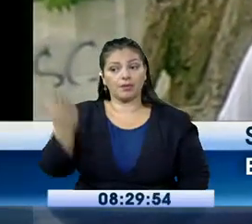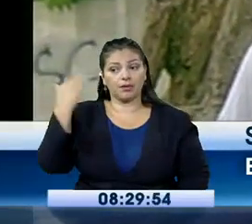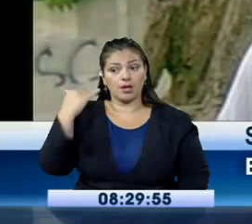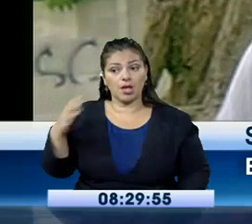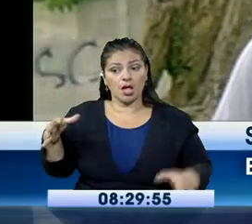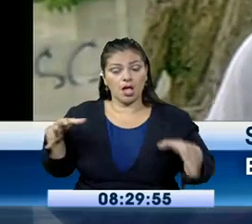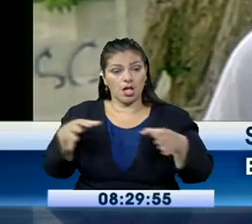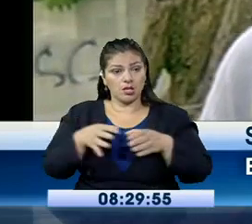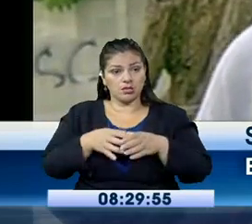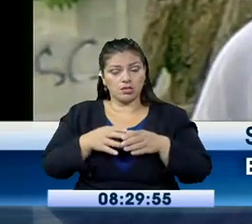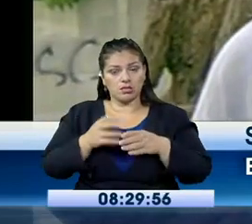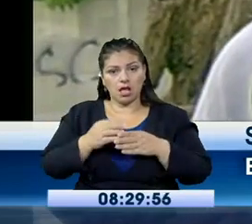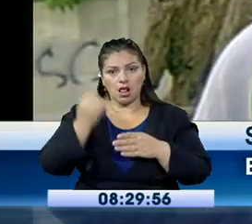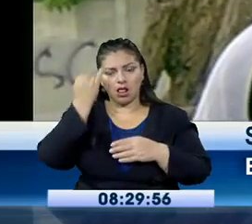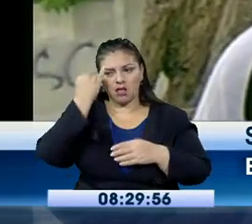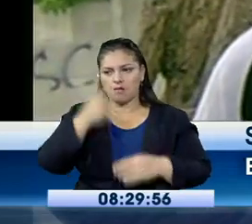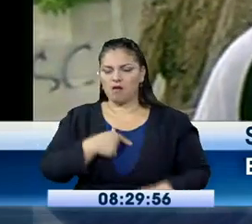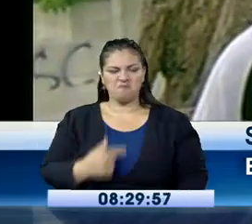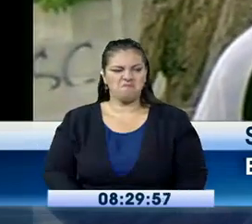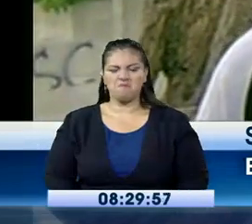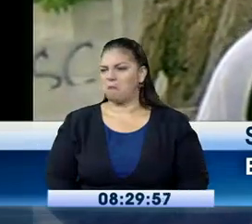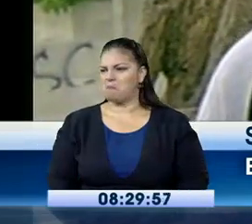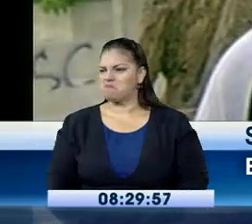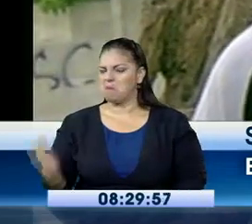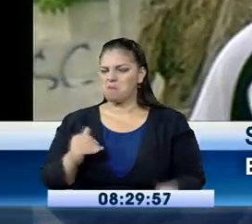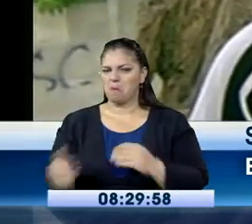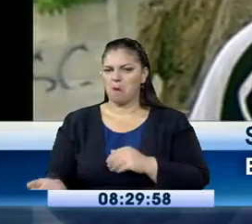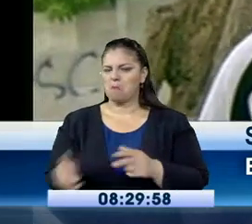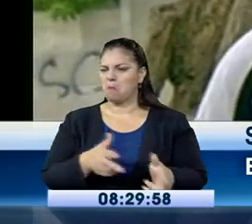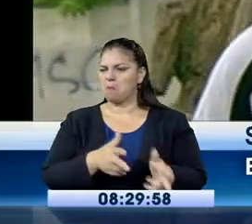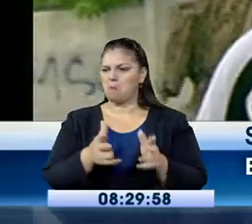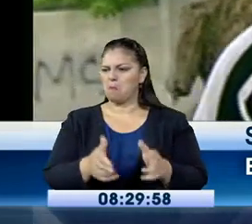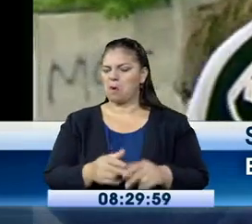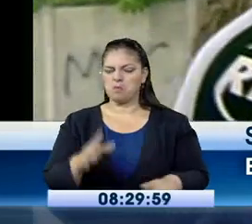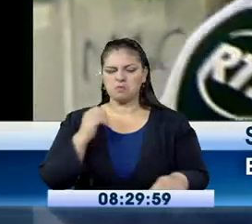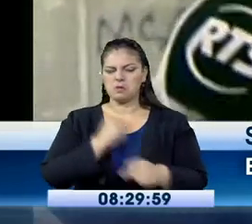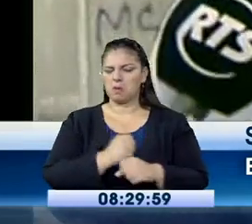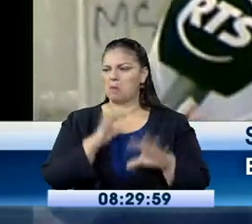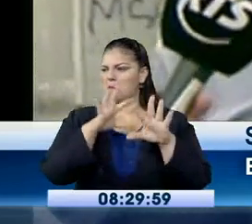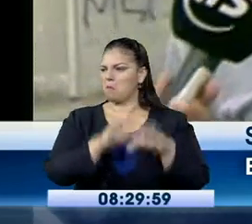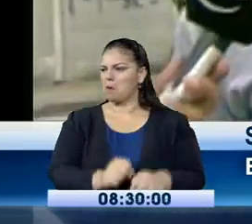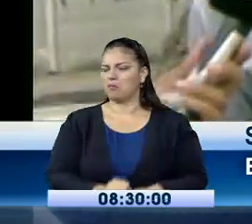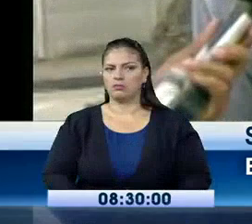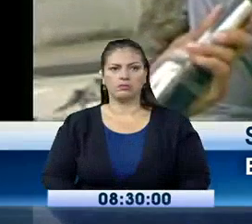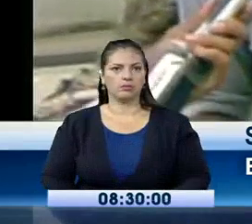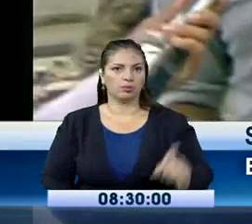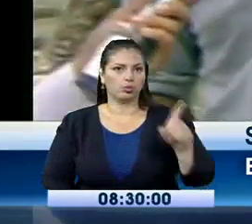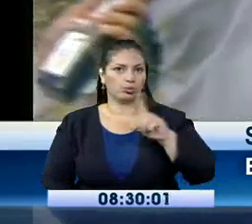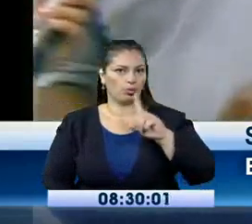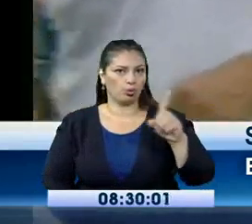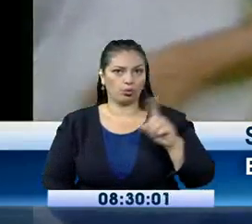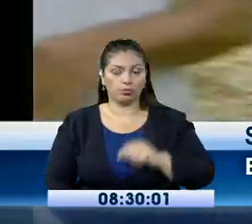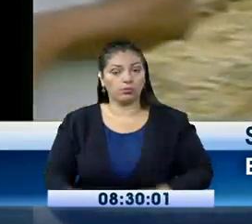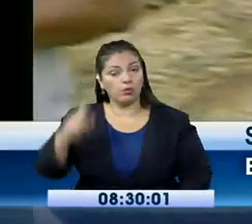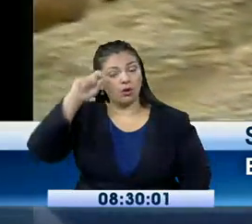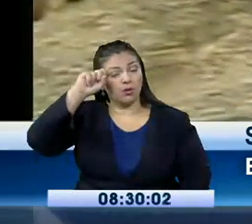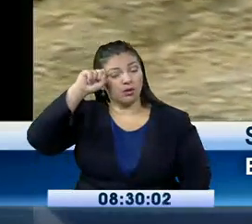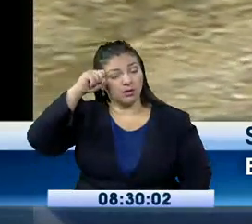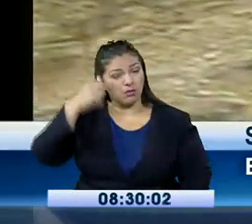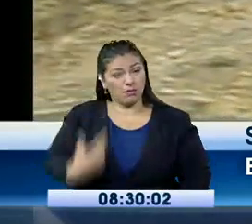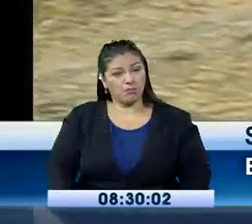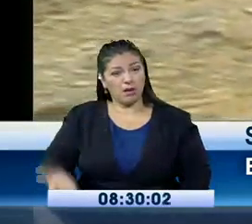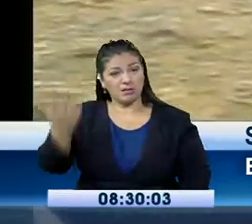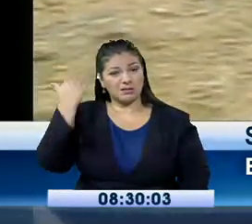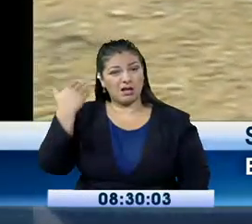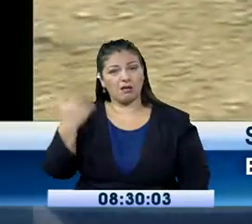que venimos de una aquí, nosotros venimos de allá de La Loma. No sé si ustedes se acuerdan que más o menos hace 3 años, cuando se